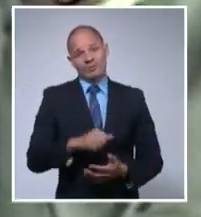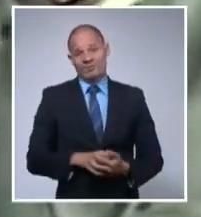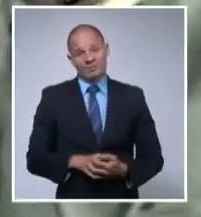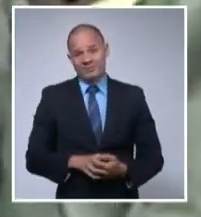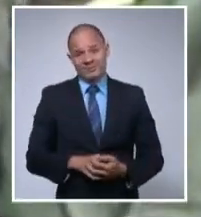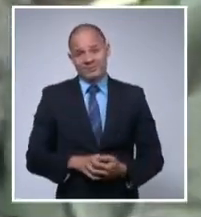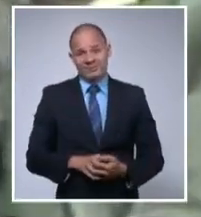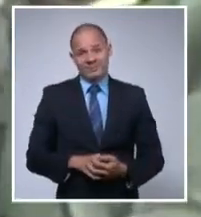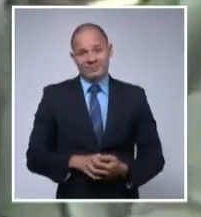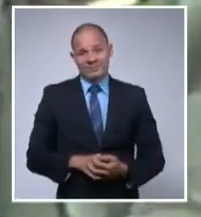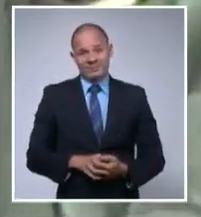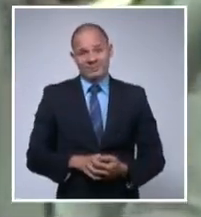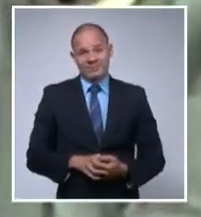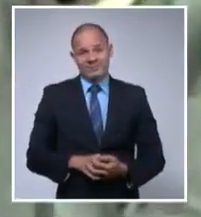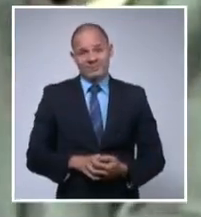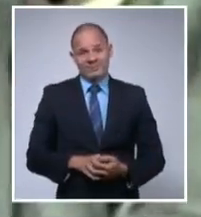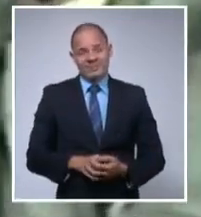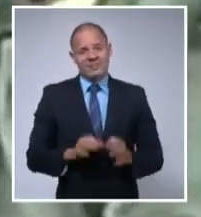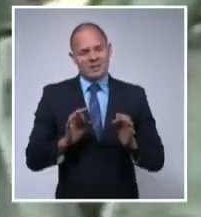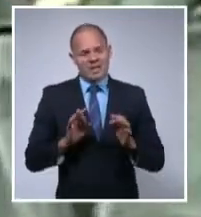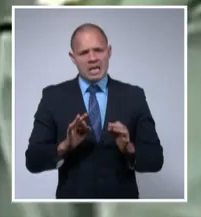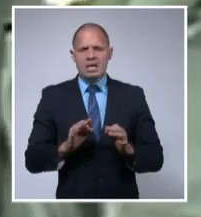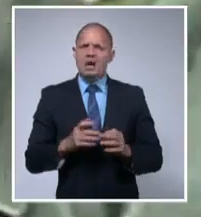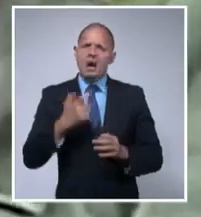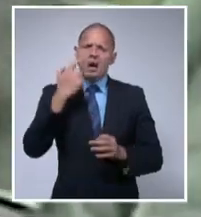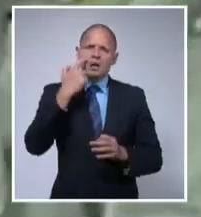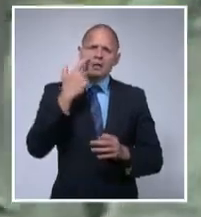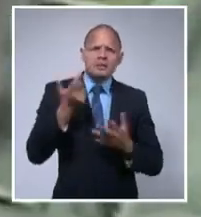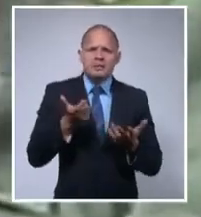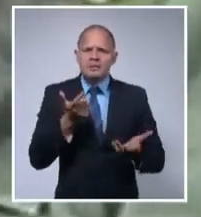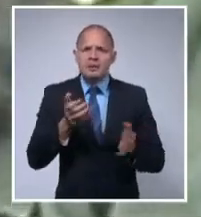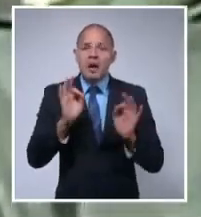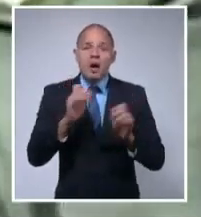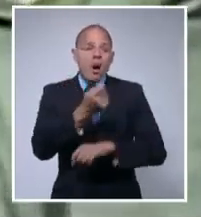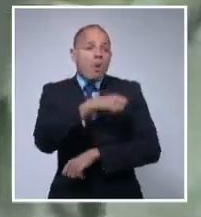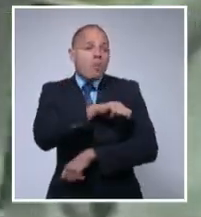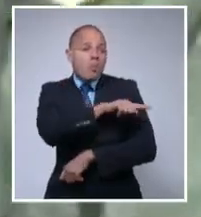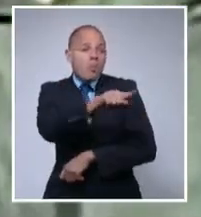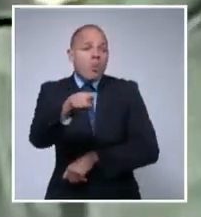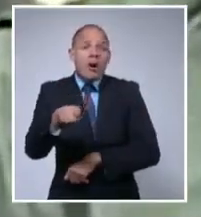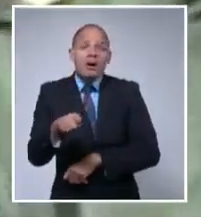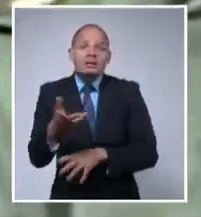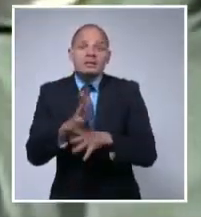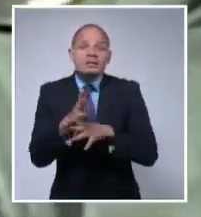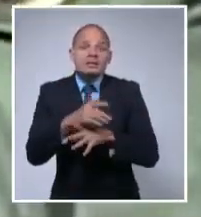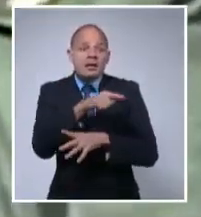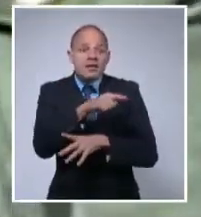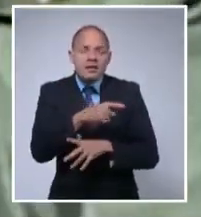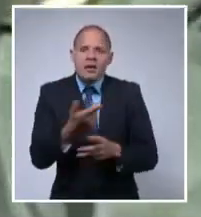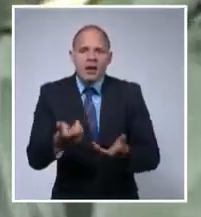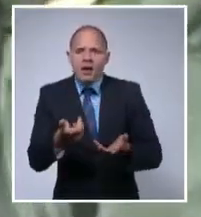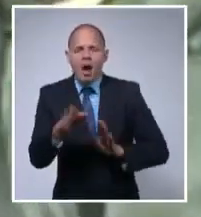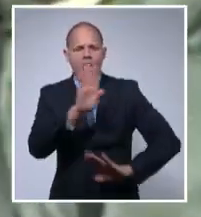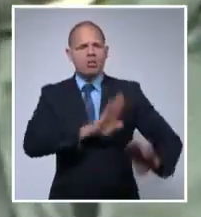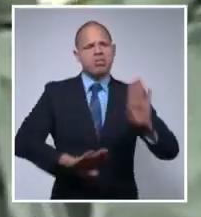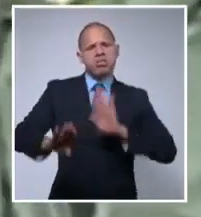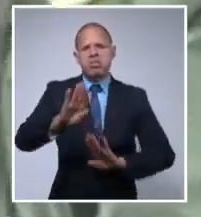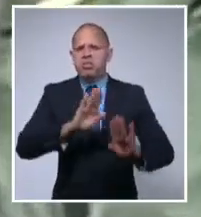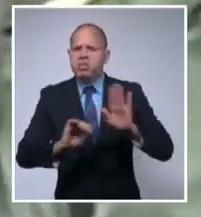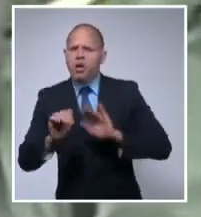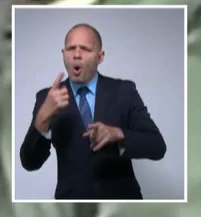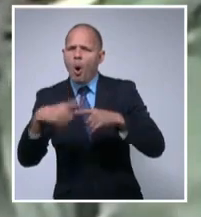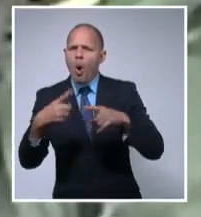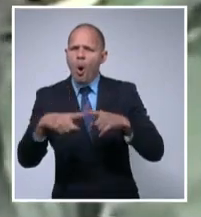tolerantes y están dispuestos contra nuestro pueblo a jugarse el todo por el todo. No tiene por qué tener blandenguería